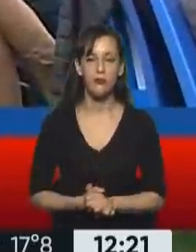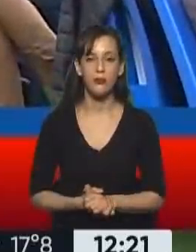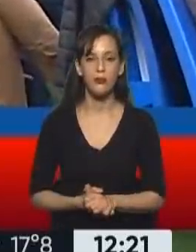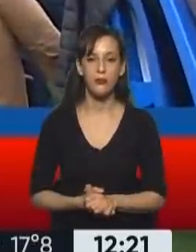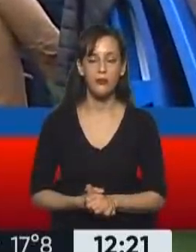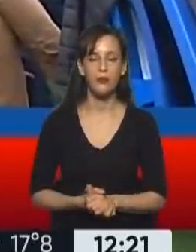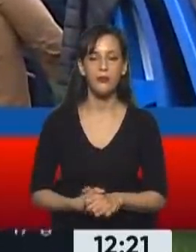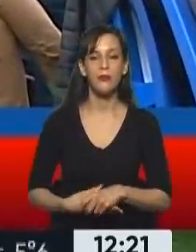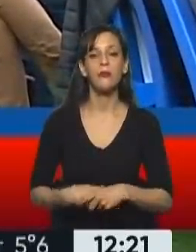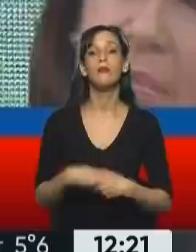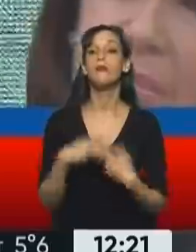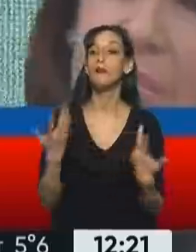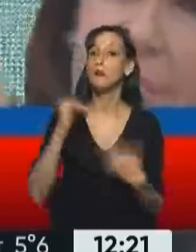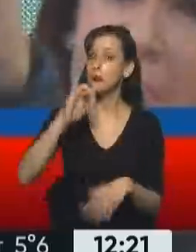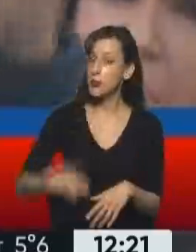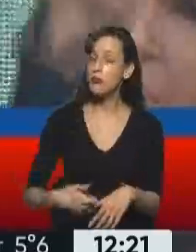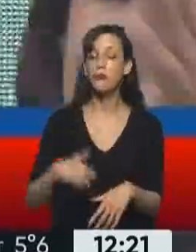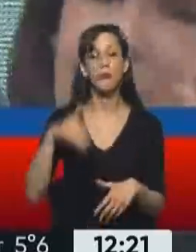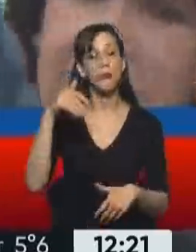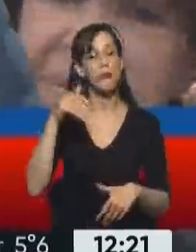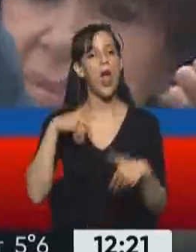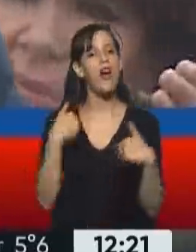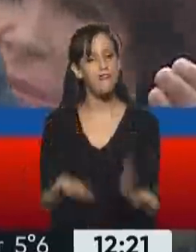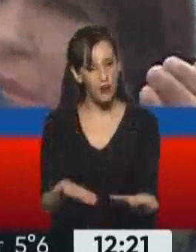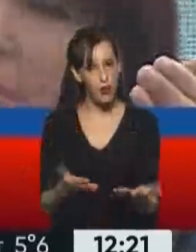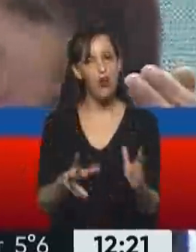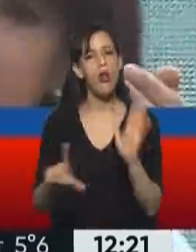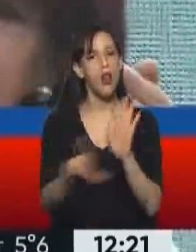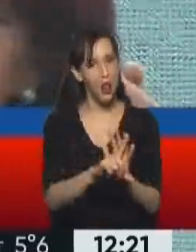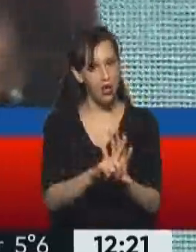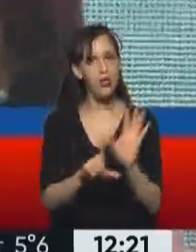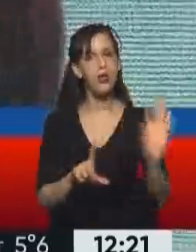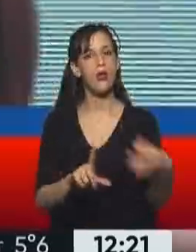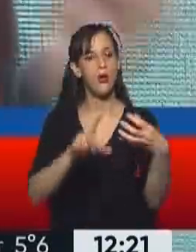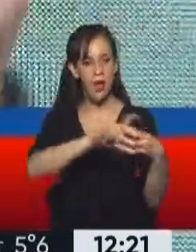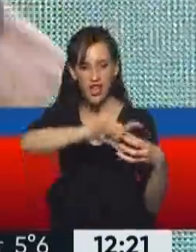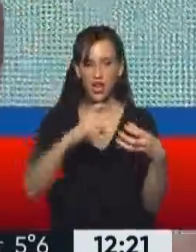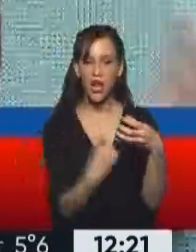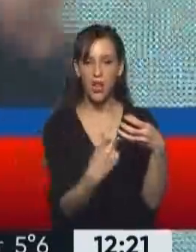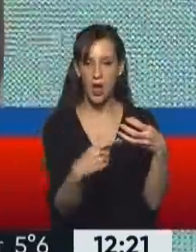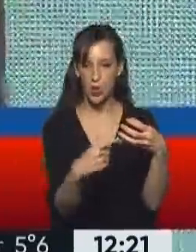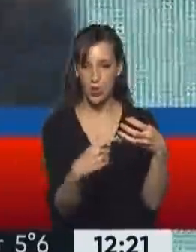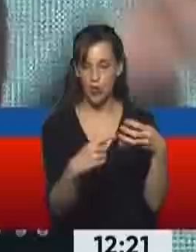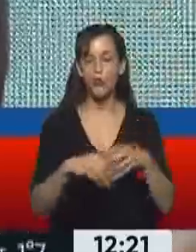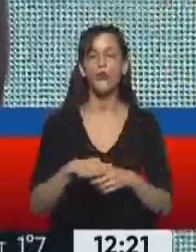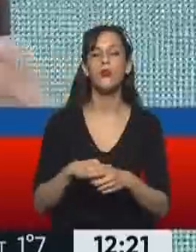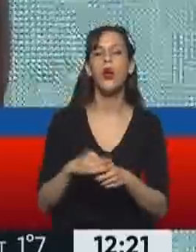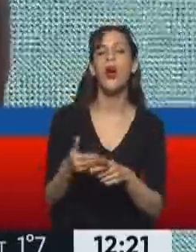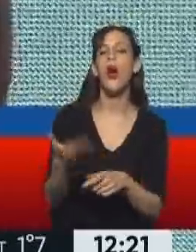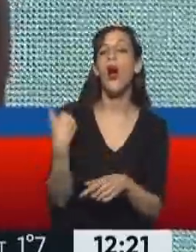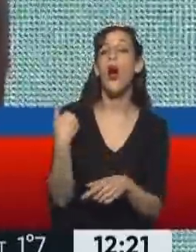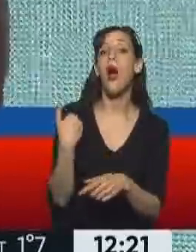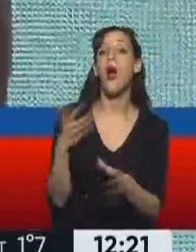Y empezamos a votar a favor de que se tratara la ley de etiquetado frontal. ¿Y qué hicieron los que habían pedido que se tratara la